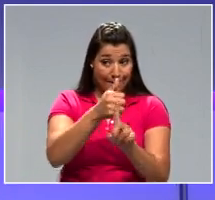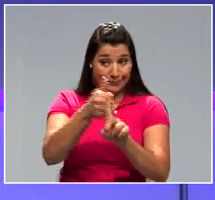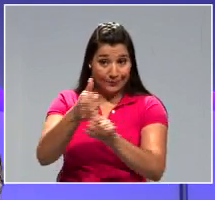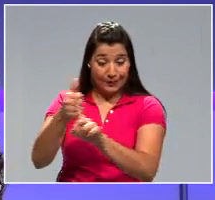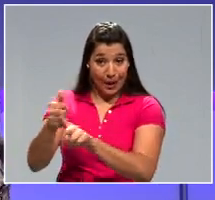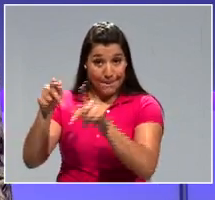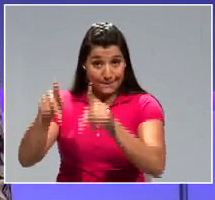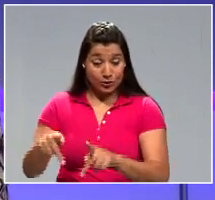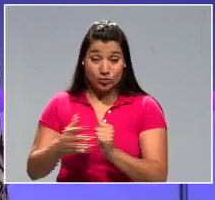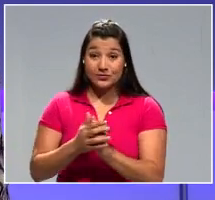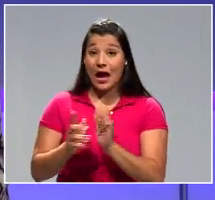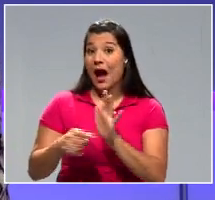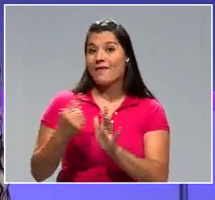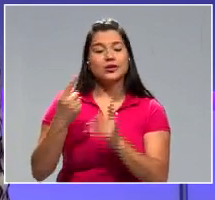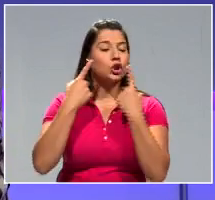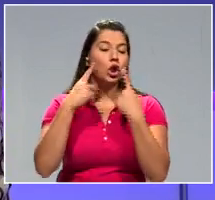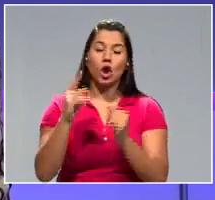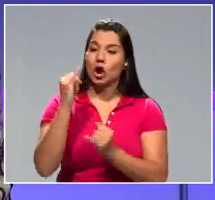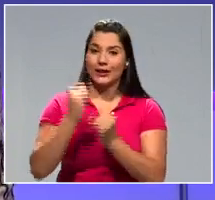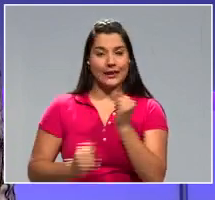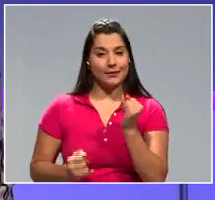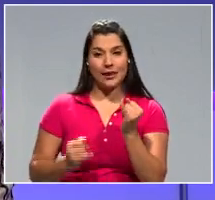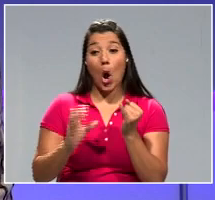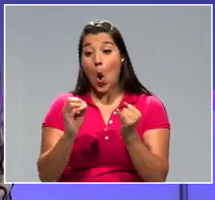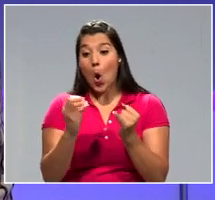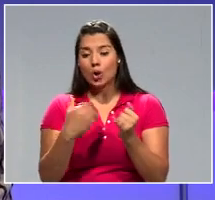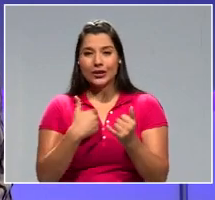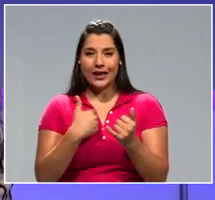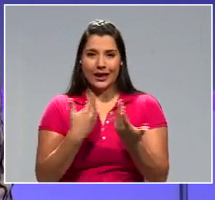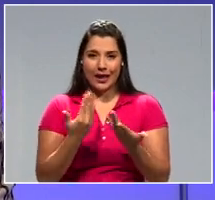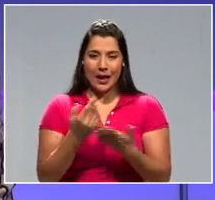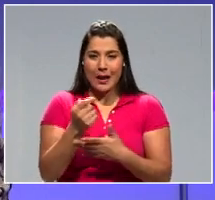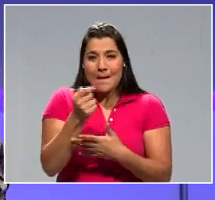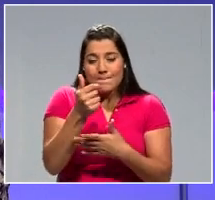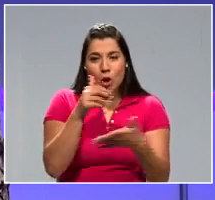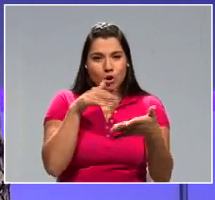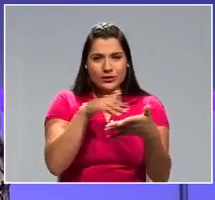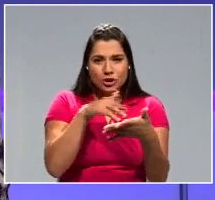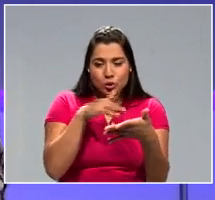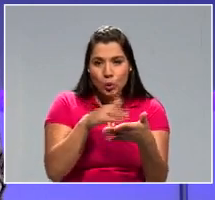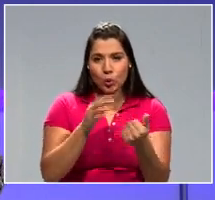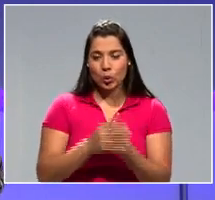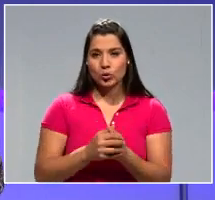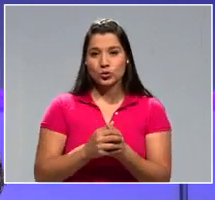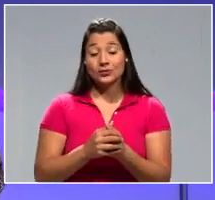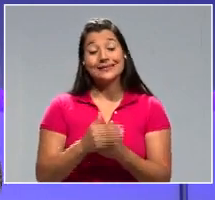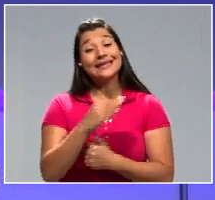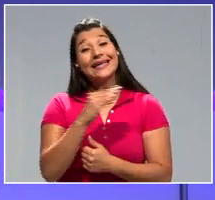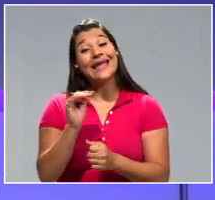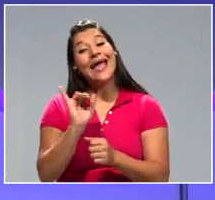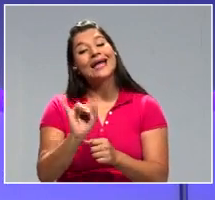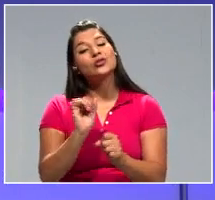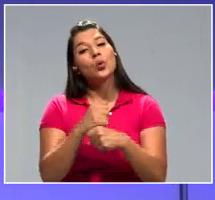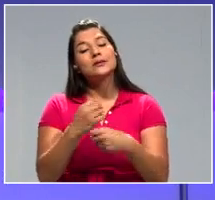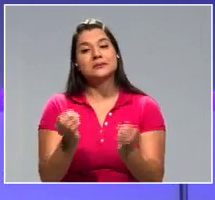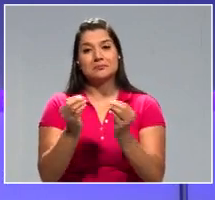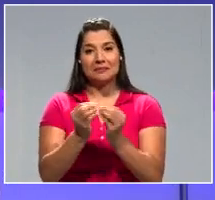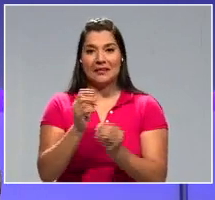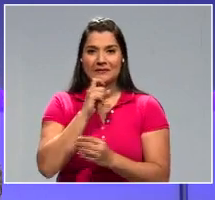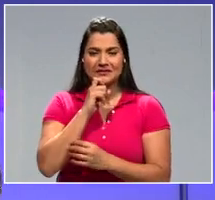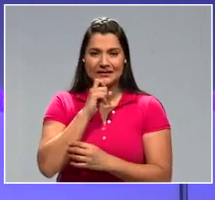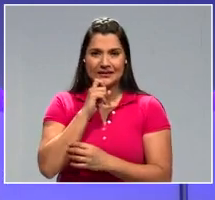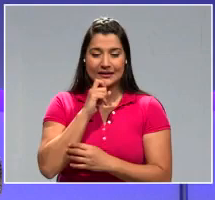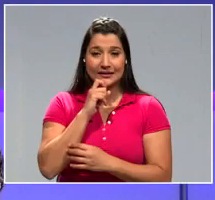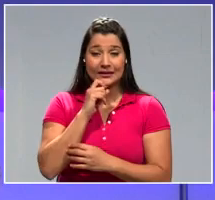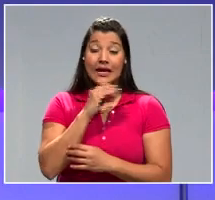veces, por ejemplo, no logran terminar o tienen muy baja calificación y eso dificulta un poco